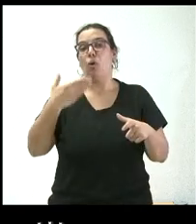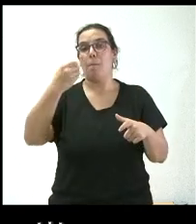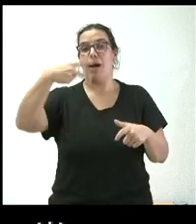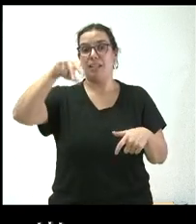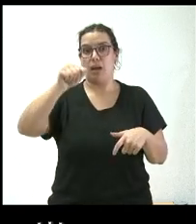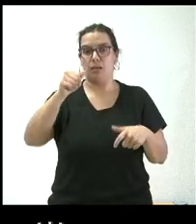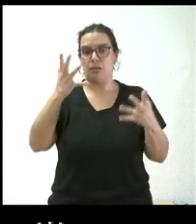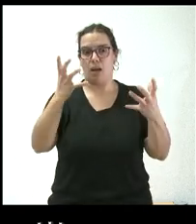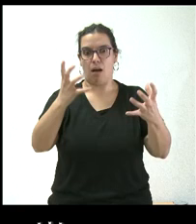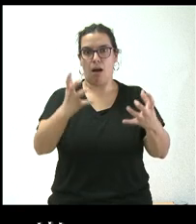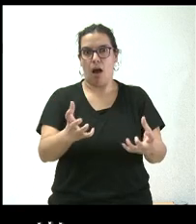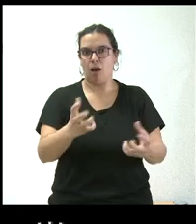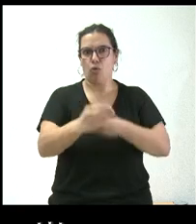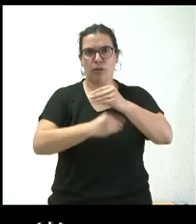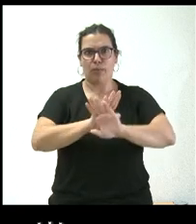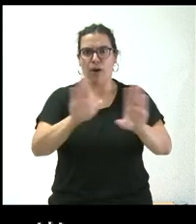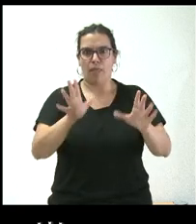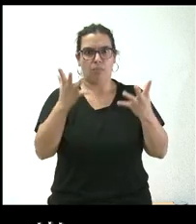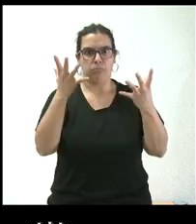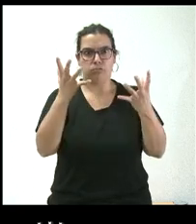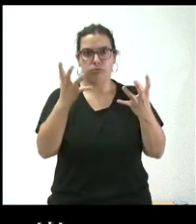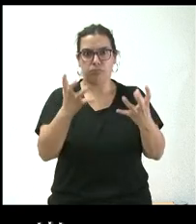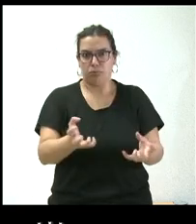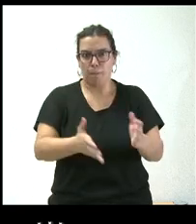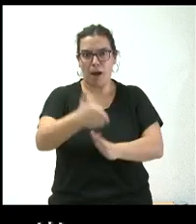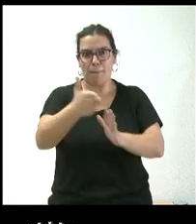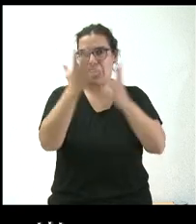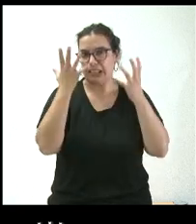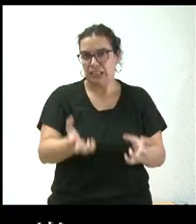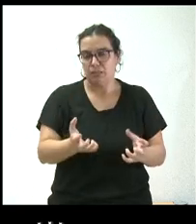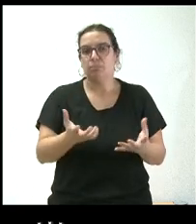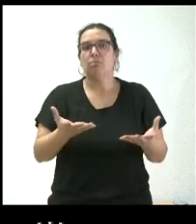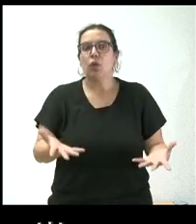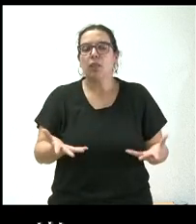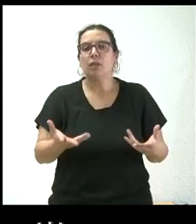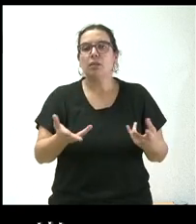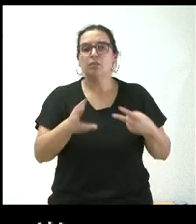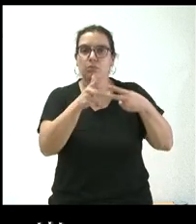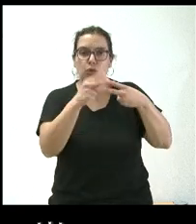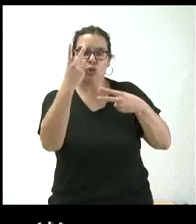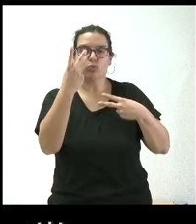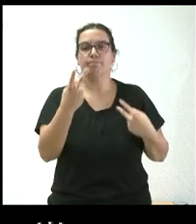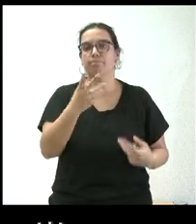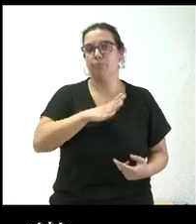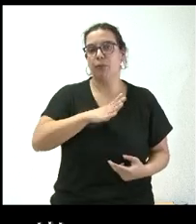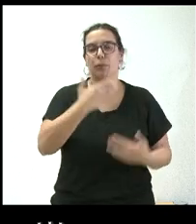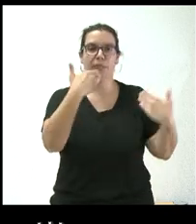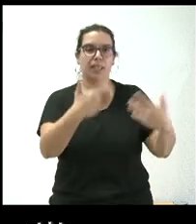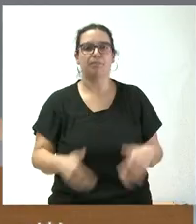secando sin que se están adoptando medidas para para corregir esta situación entonces Bueno quería laar las dos cuestiones